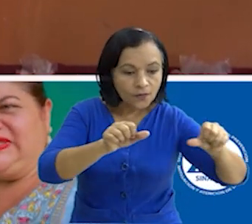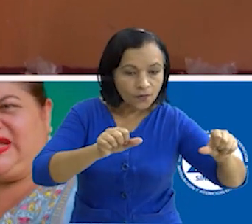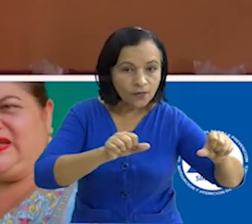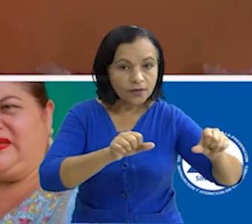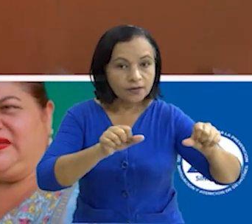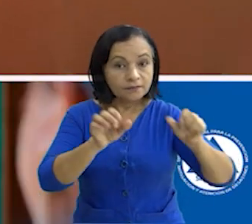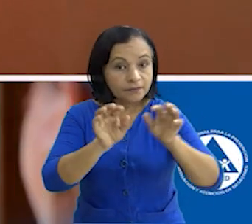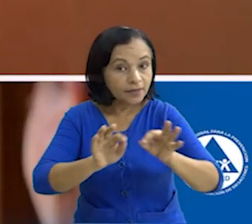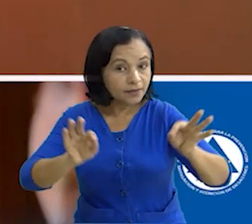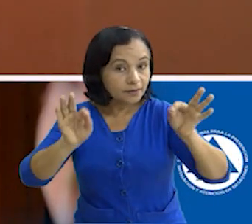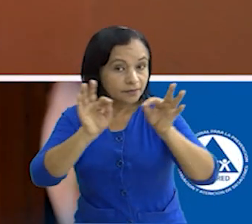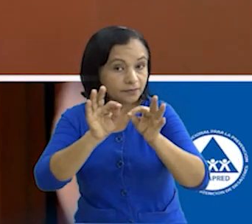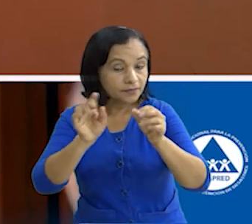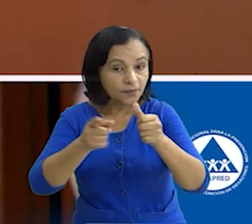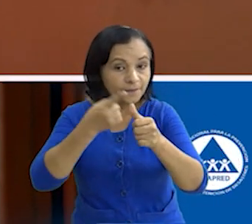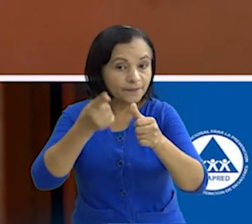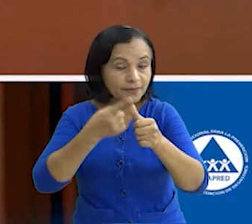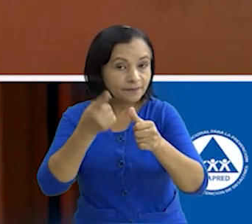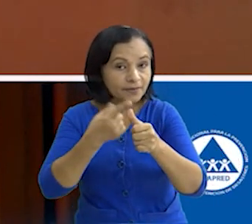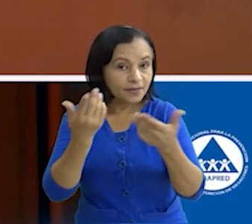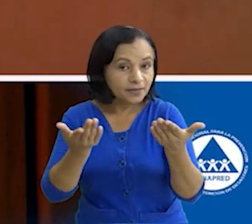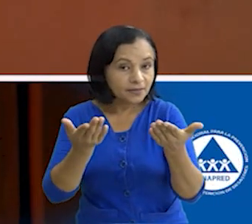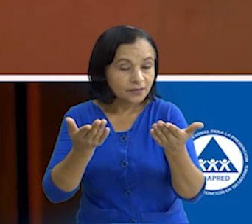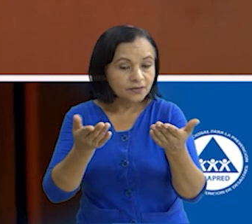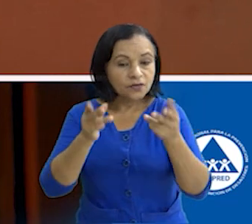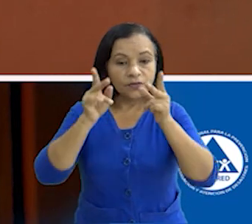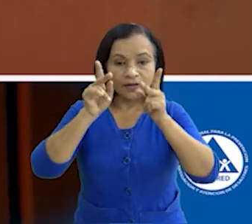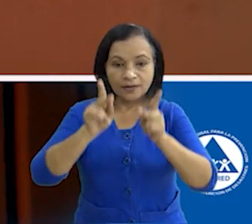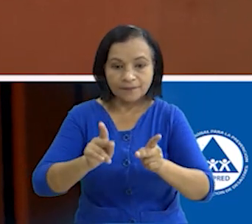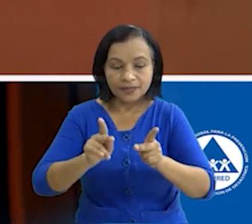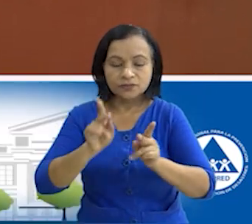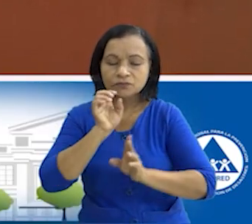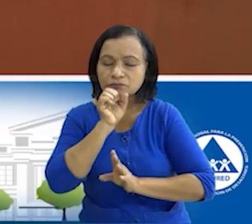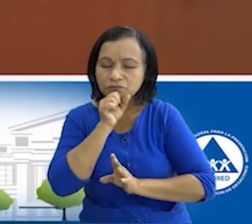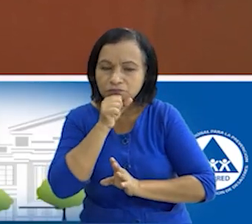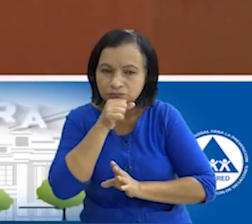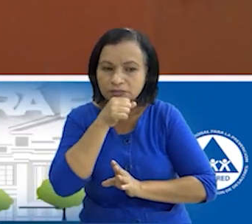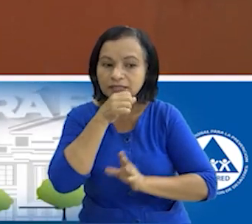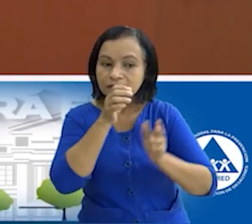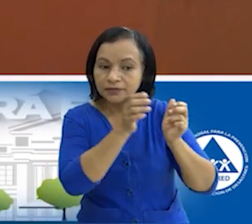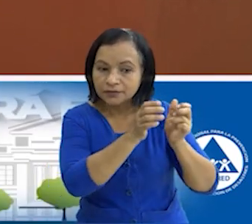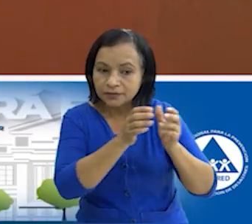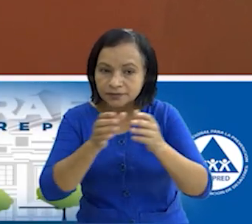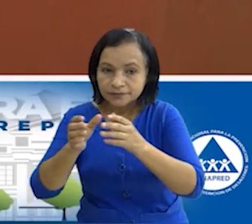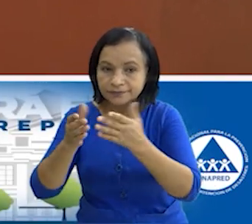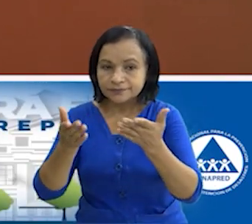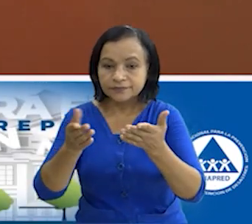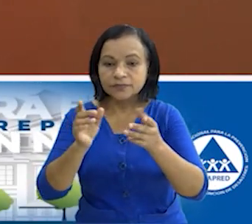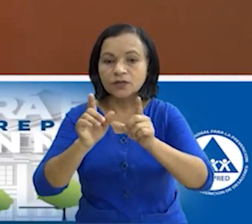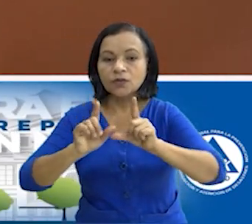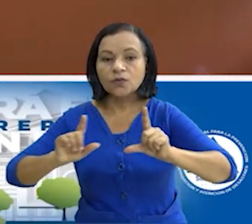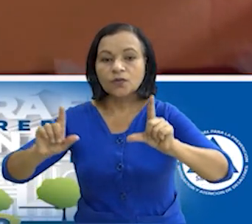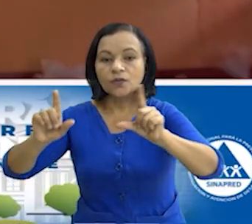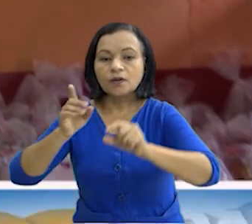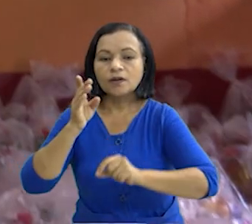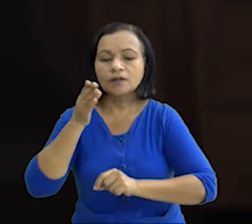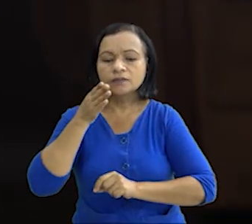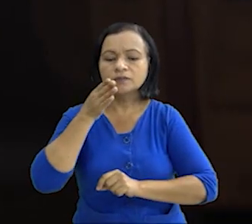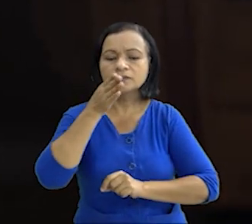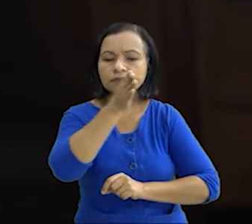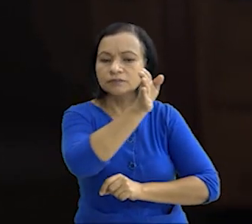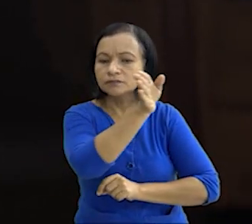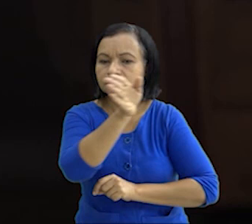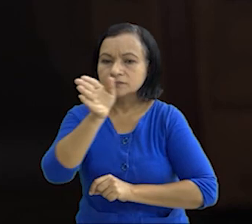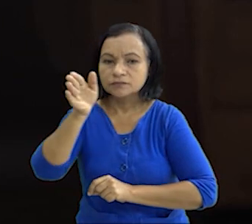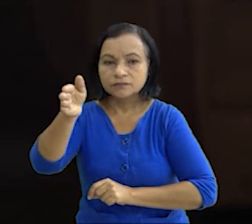pero lo primero es con las personas de la tercera edad y tener un lugar donde irse a evacuar. Bueno,